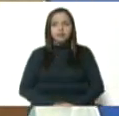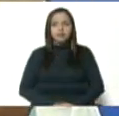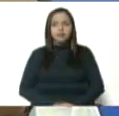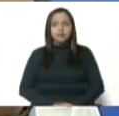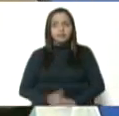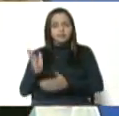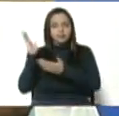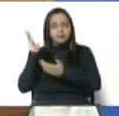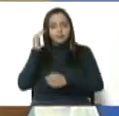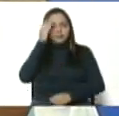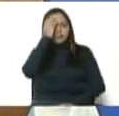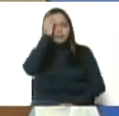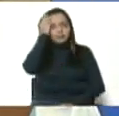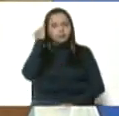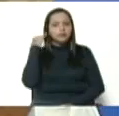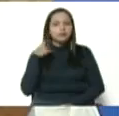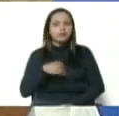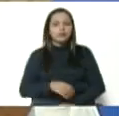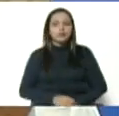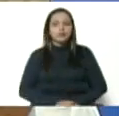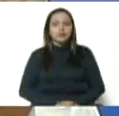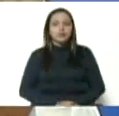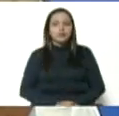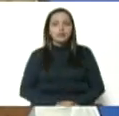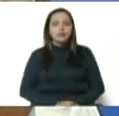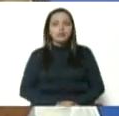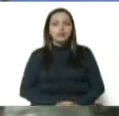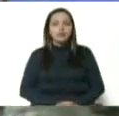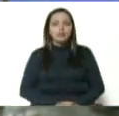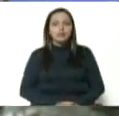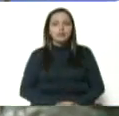Adelante, José. Presidente Jorge Rodríguez,